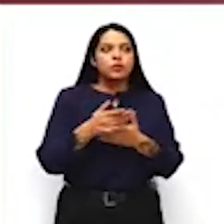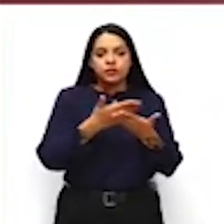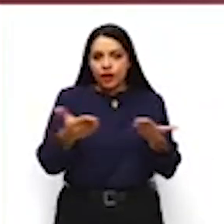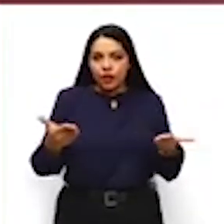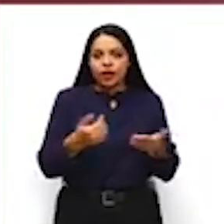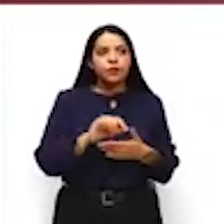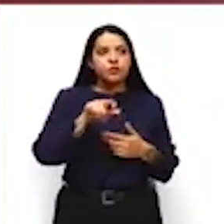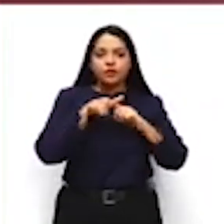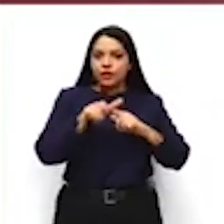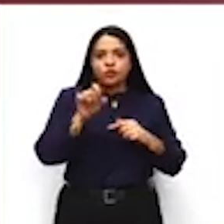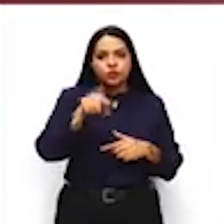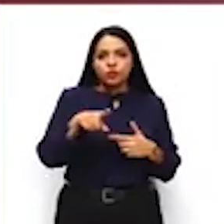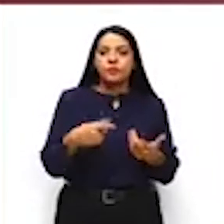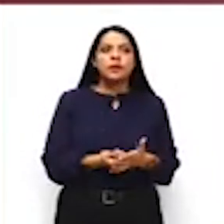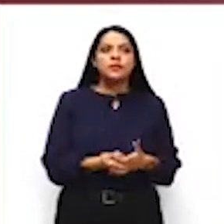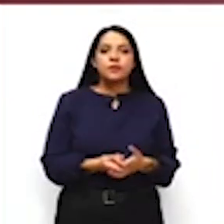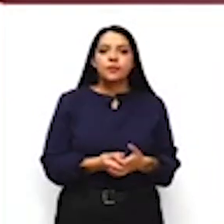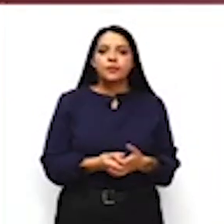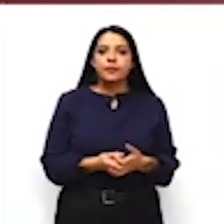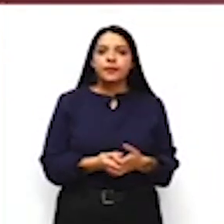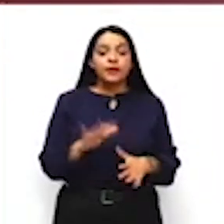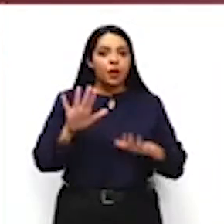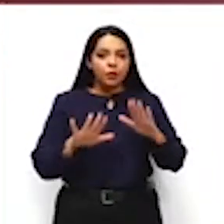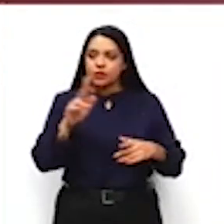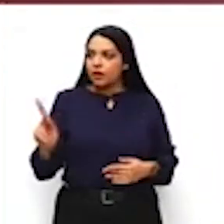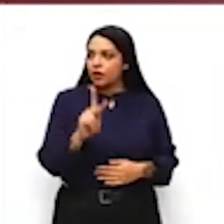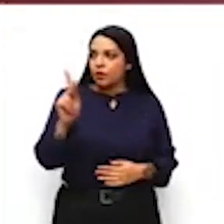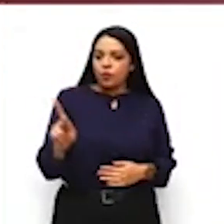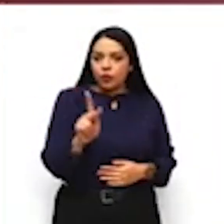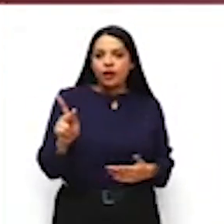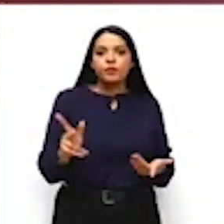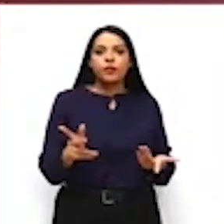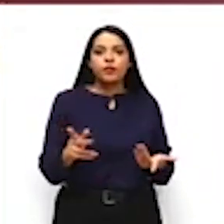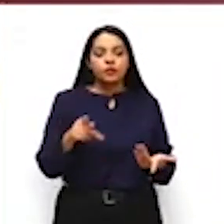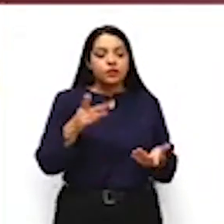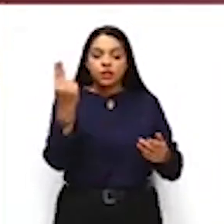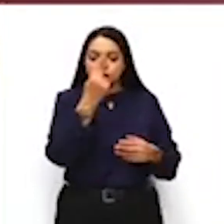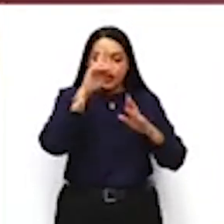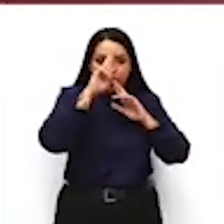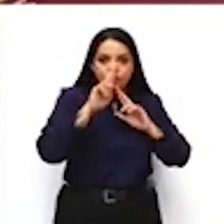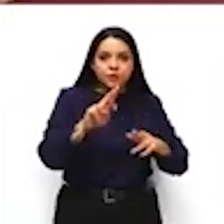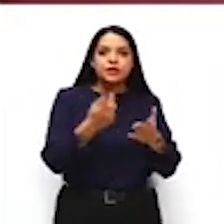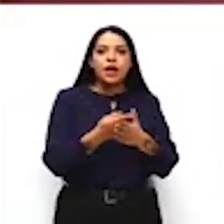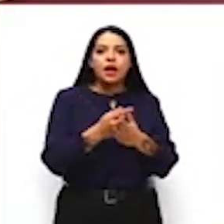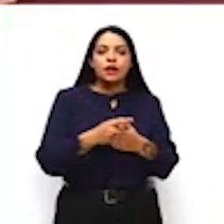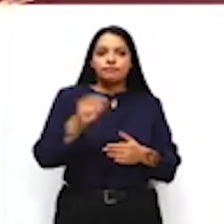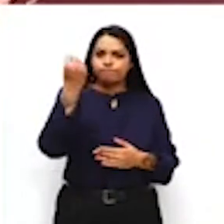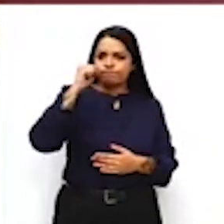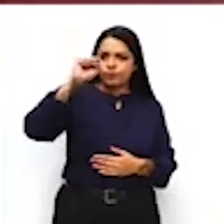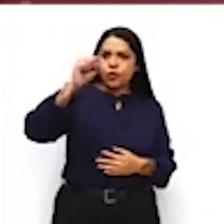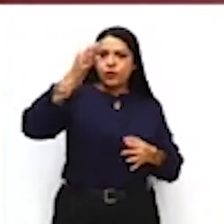actos antidemocráticos, que se debe respetar al pueblo, que se debe respetar al poder